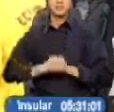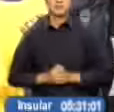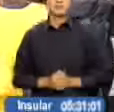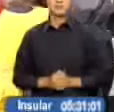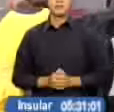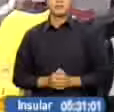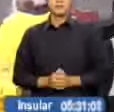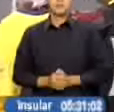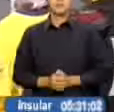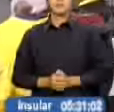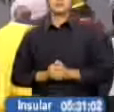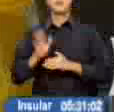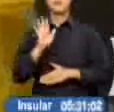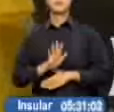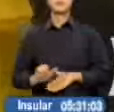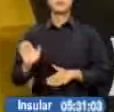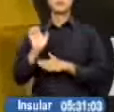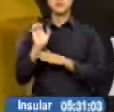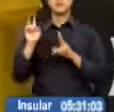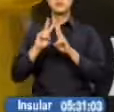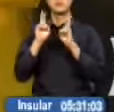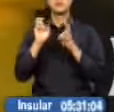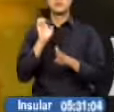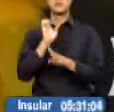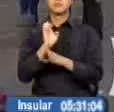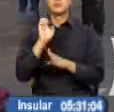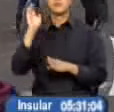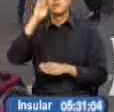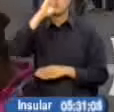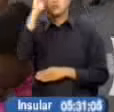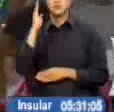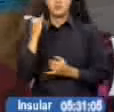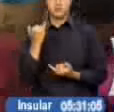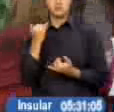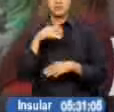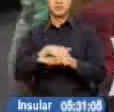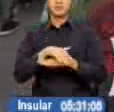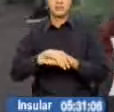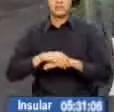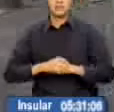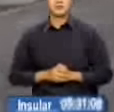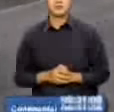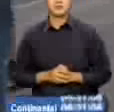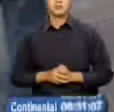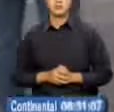y expectativa nacional por el partido entre ecuador y brasil esta tarde